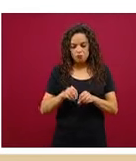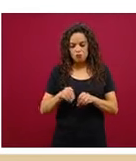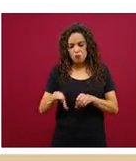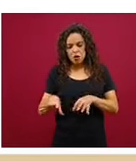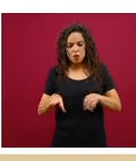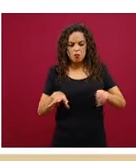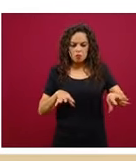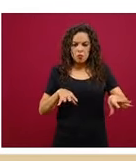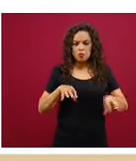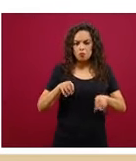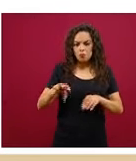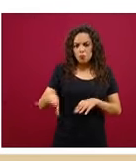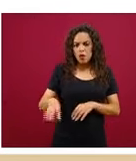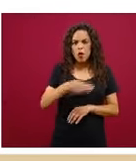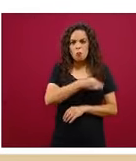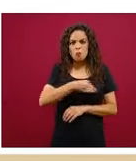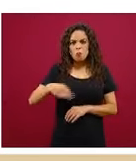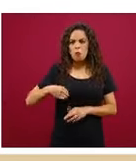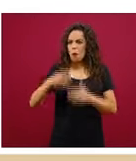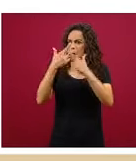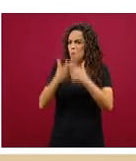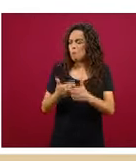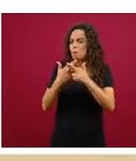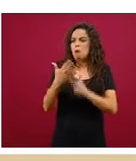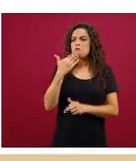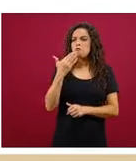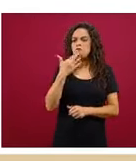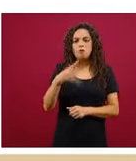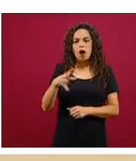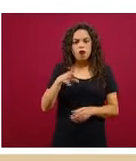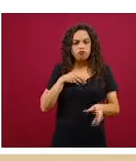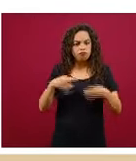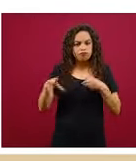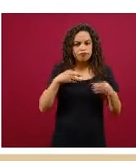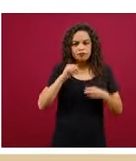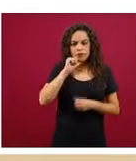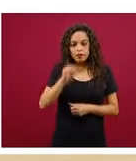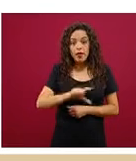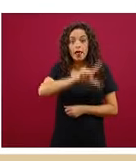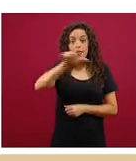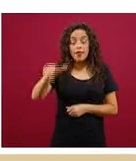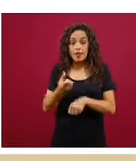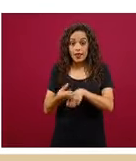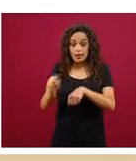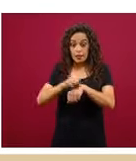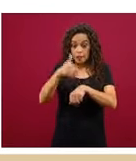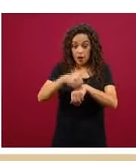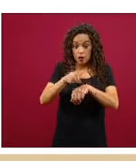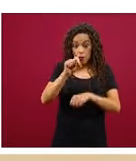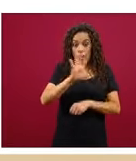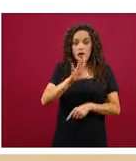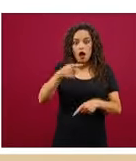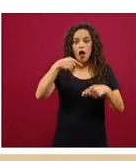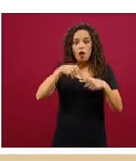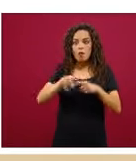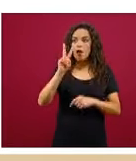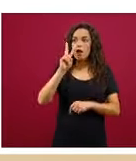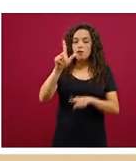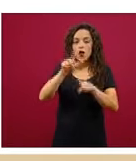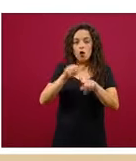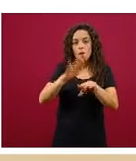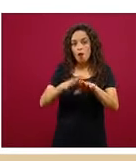muchos municipios sin transmisión, empiezan a presentarse los casos. Ya para la semana 20 empezamos a ver colores